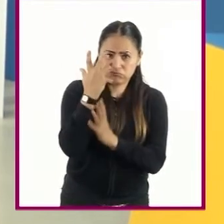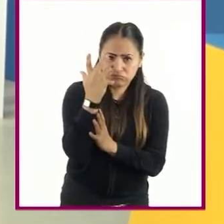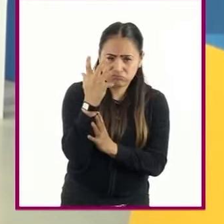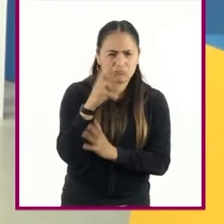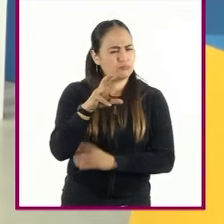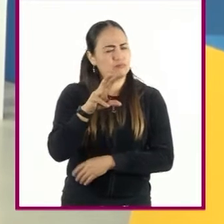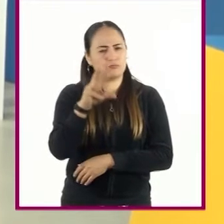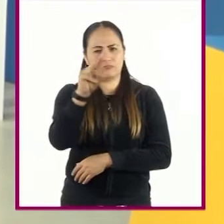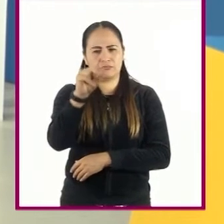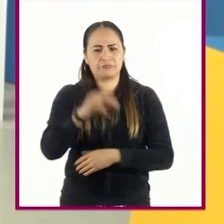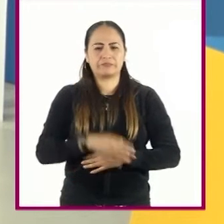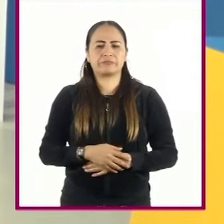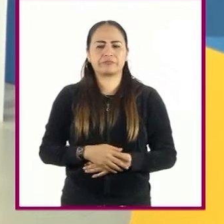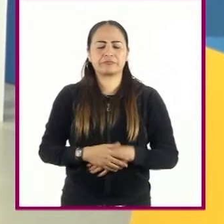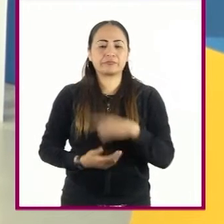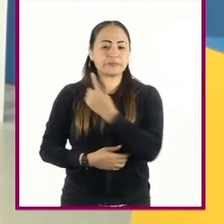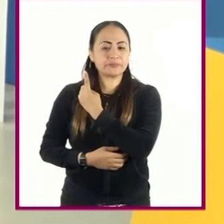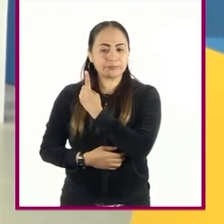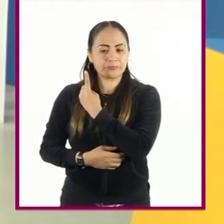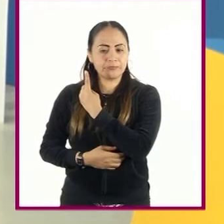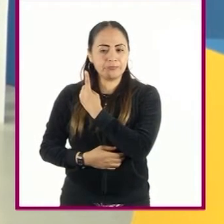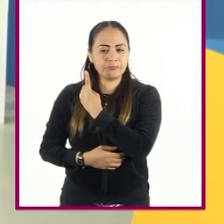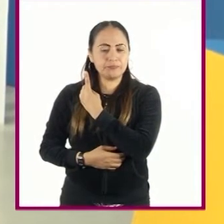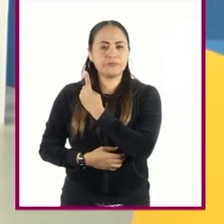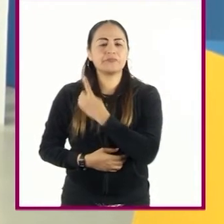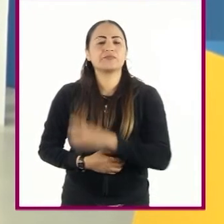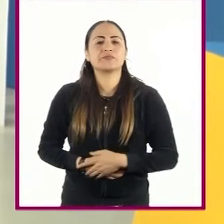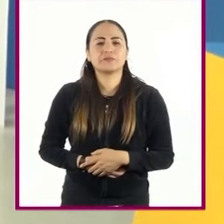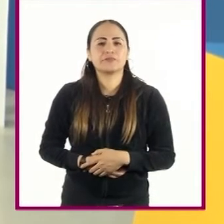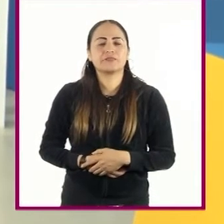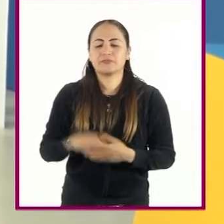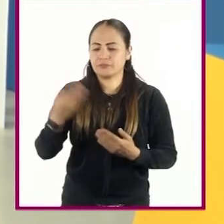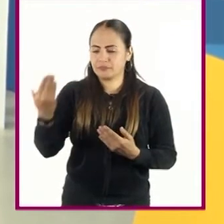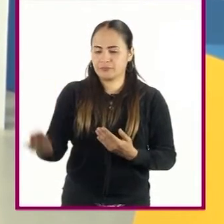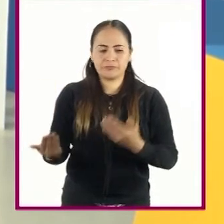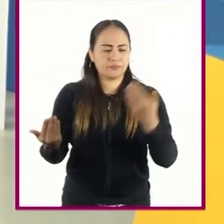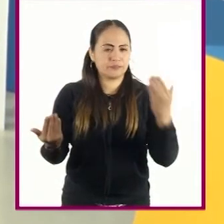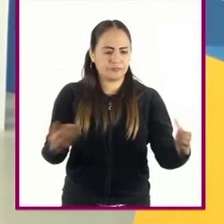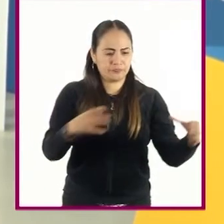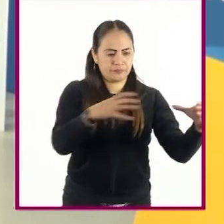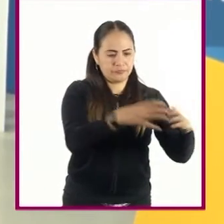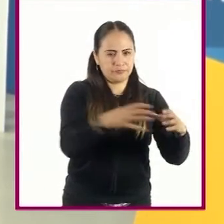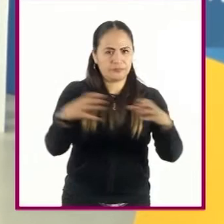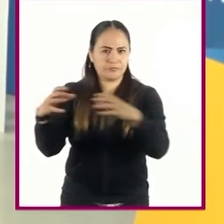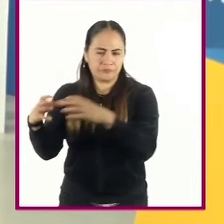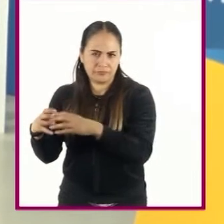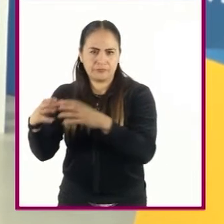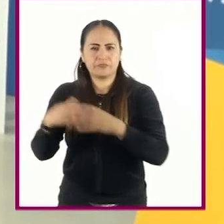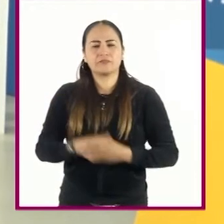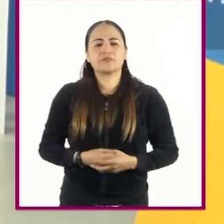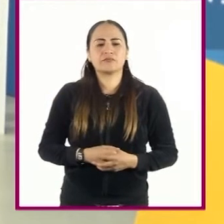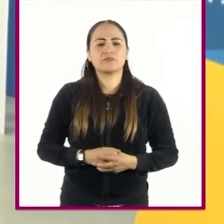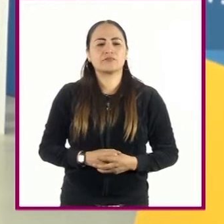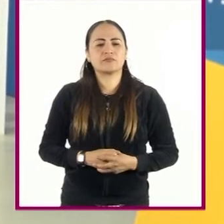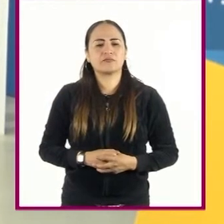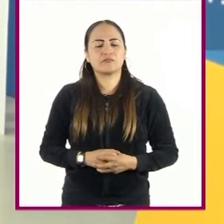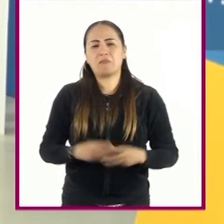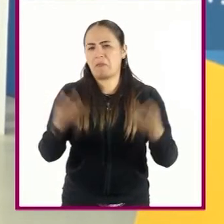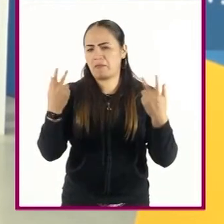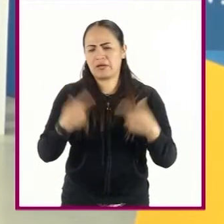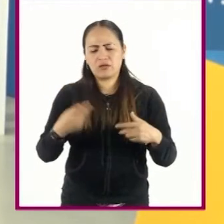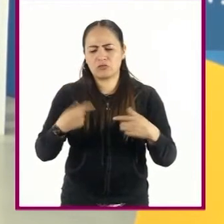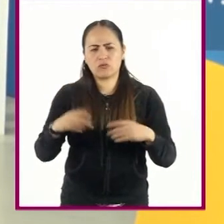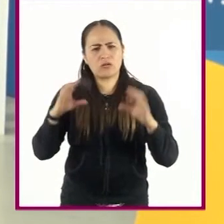justicia conmutativa, como se conoce a este tipo de justicia, las partes que intervienen son particulares, es decir, sujetos